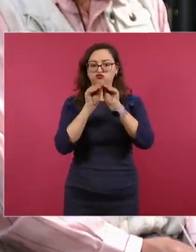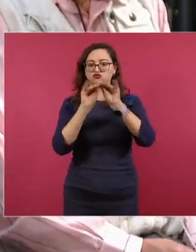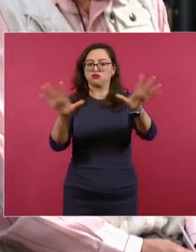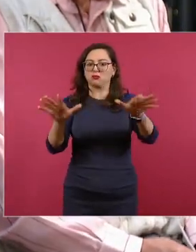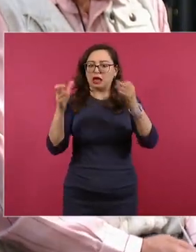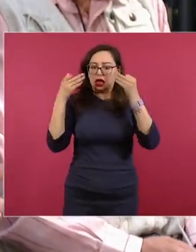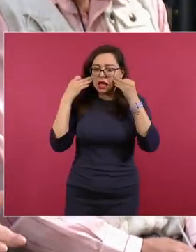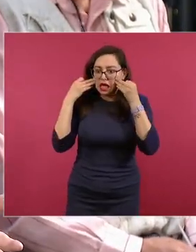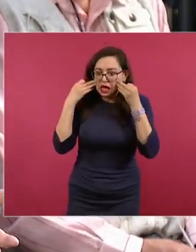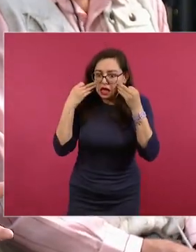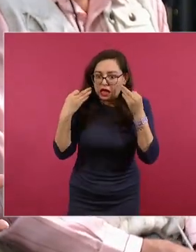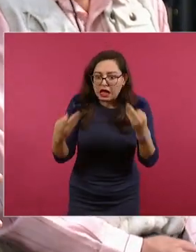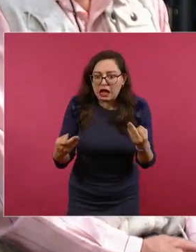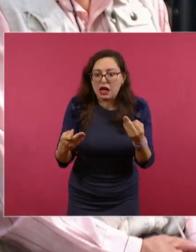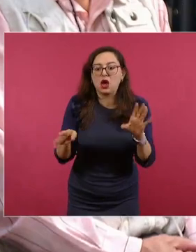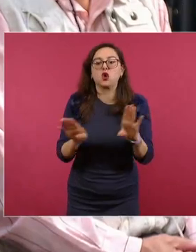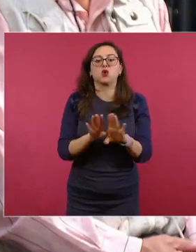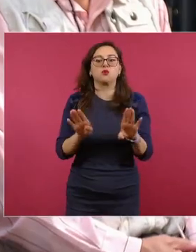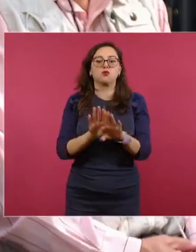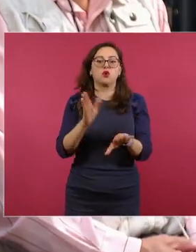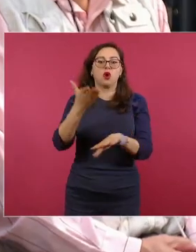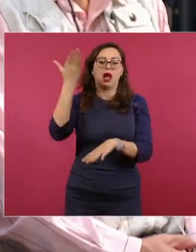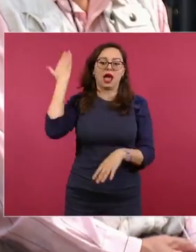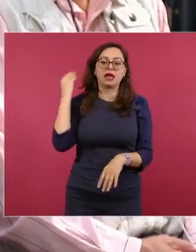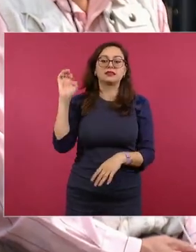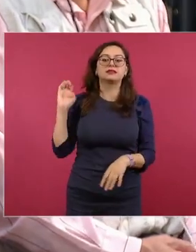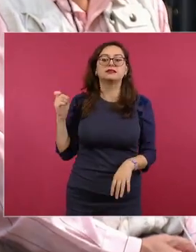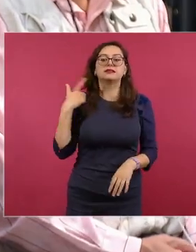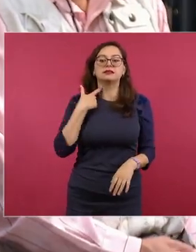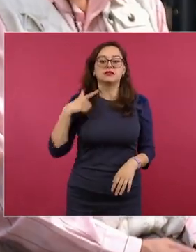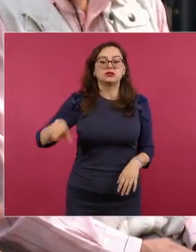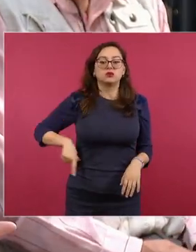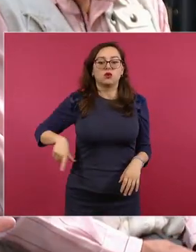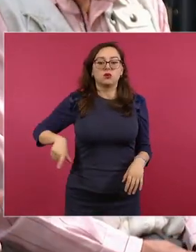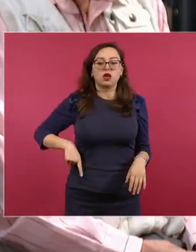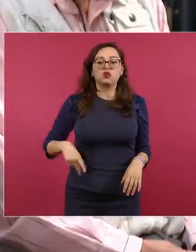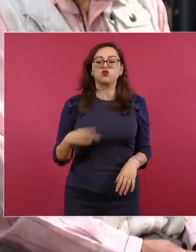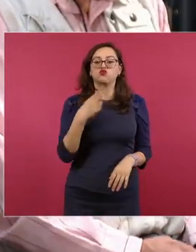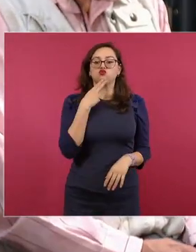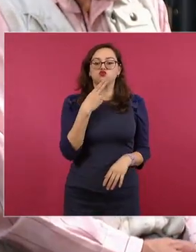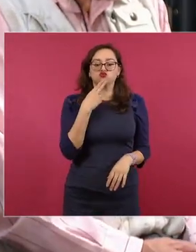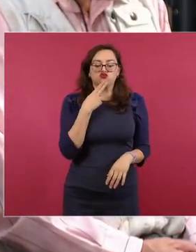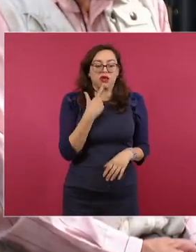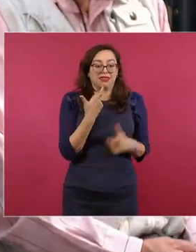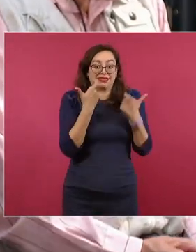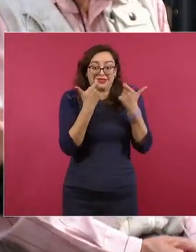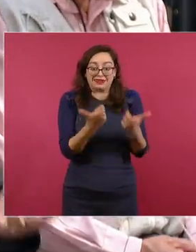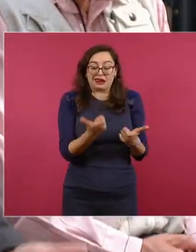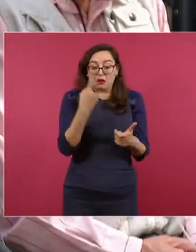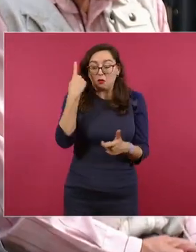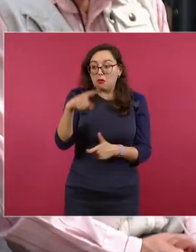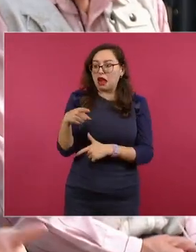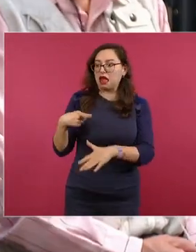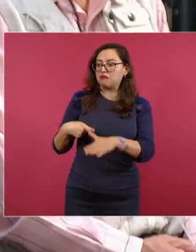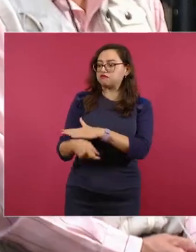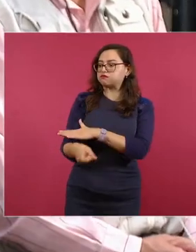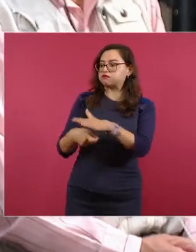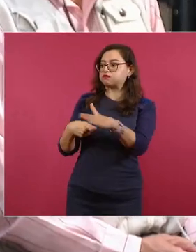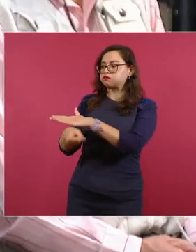presidente, cómo operaba el viejo régimen, cómo utilizaban los recursos públicos para